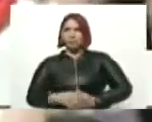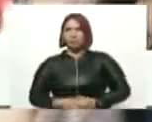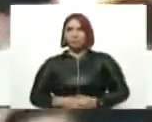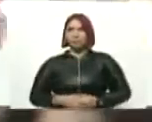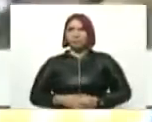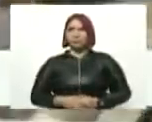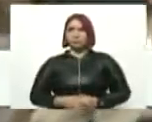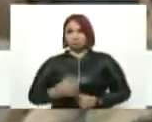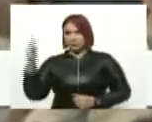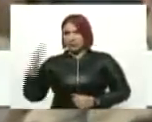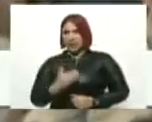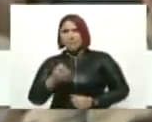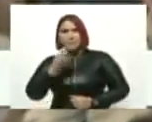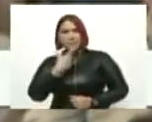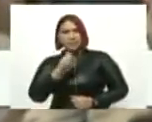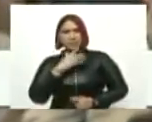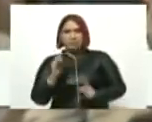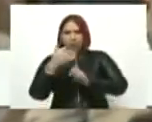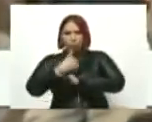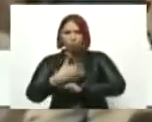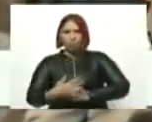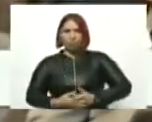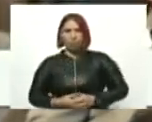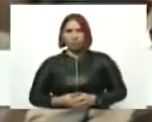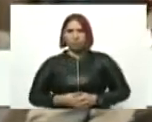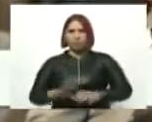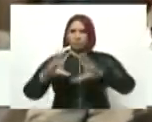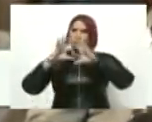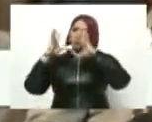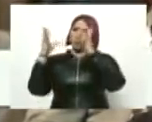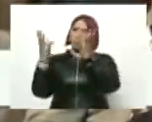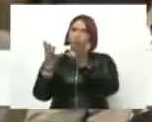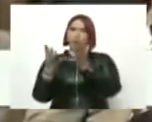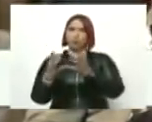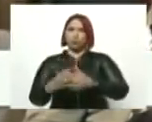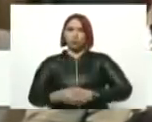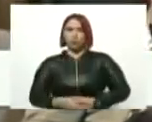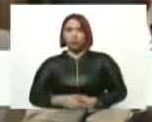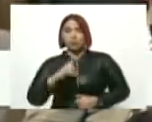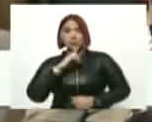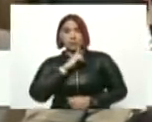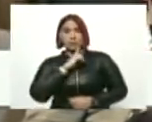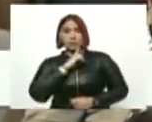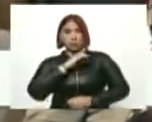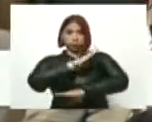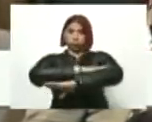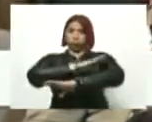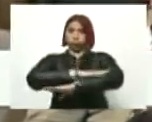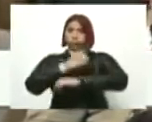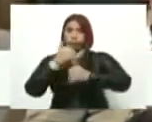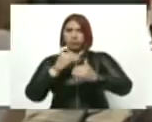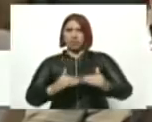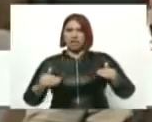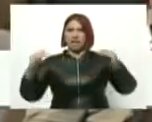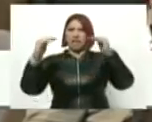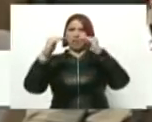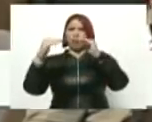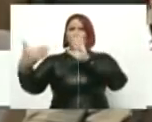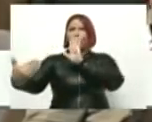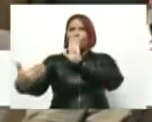patria. Medicinas escondidas. El mundo ese que se llama civilizado se alineó contra